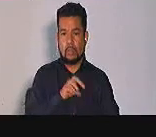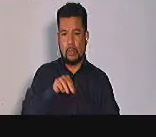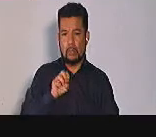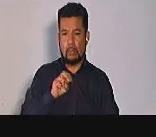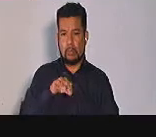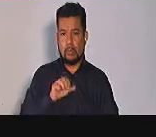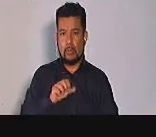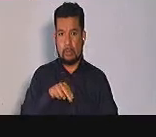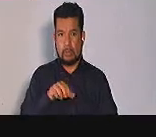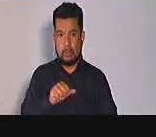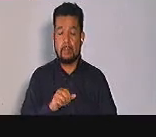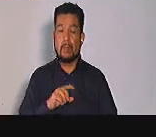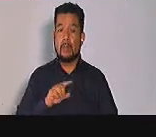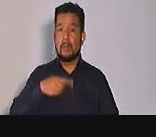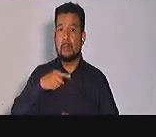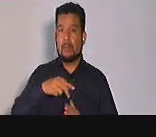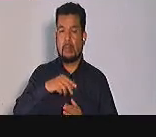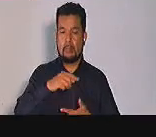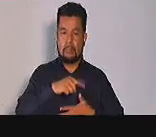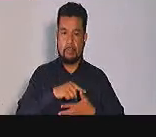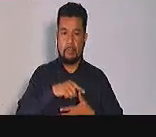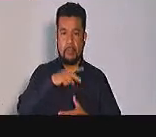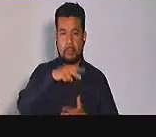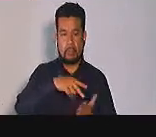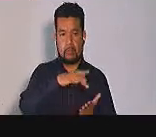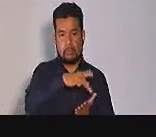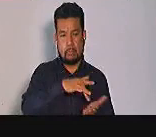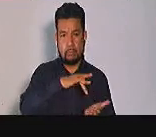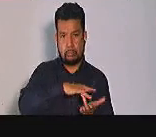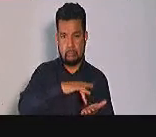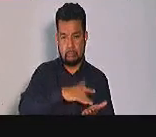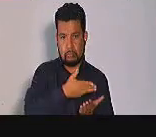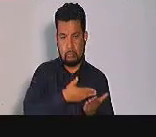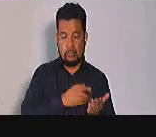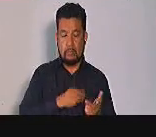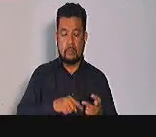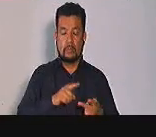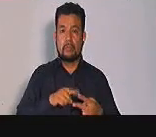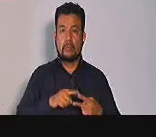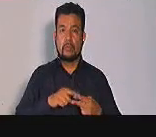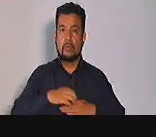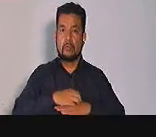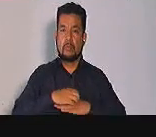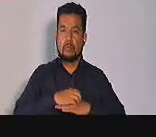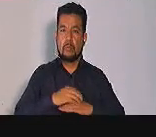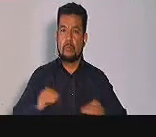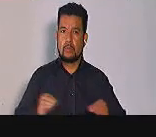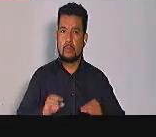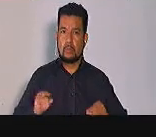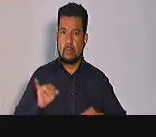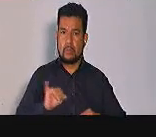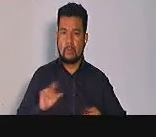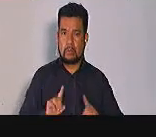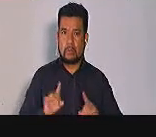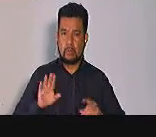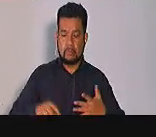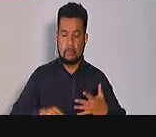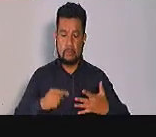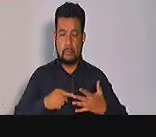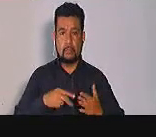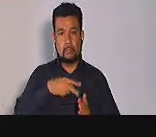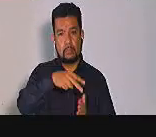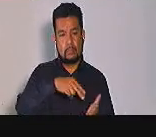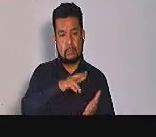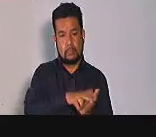Puerta. Primer punto, lectura del orden del día, llamado a lista para verificación del quórum. Segundo punto, Bunde Tolimense, himno de Ibagué. Tercer punto,